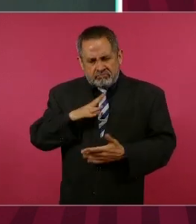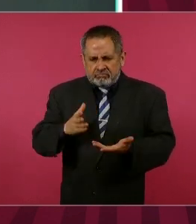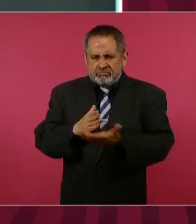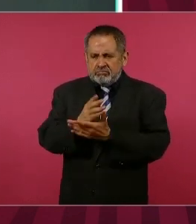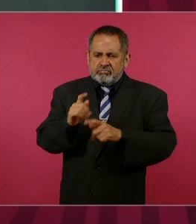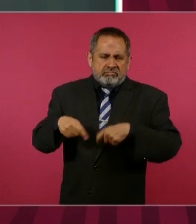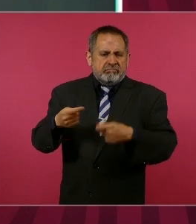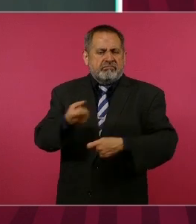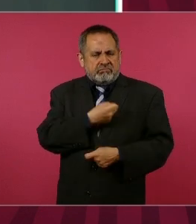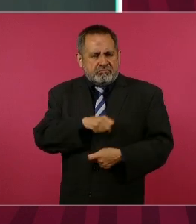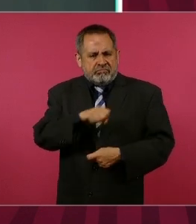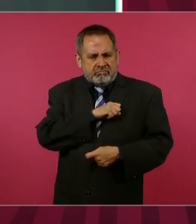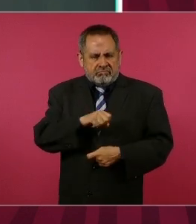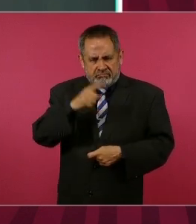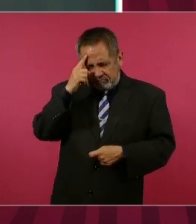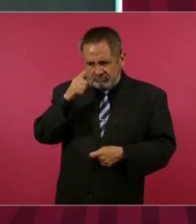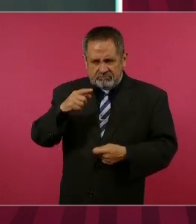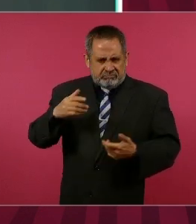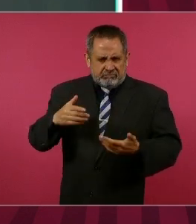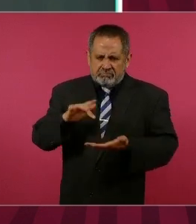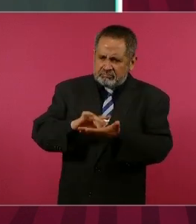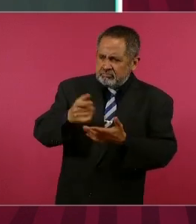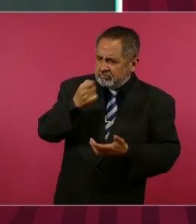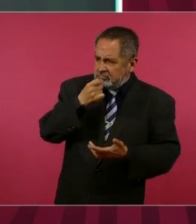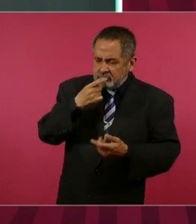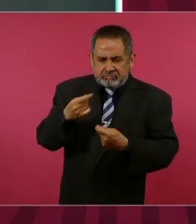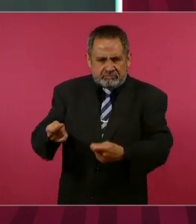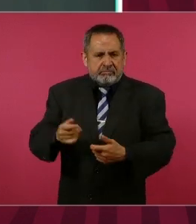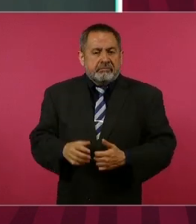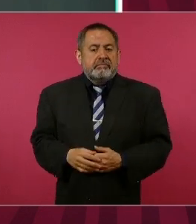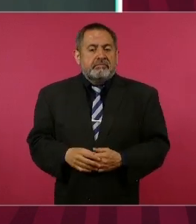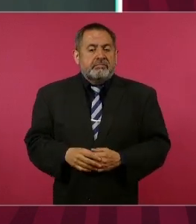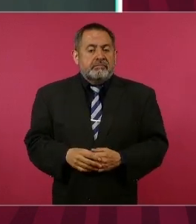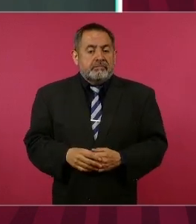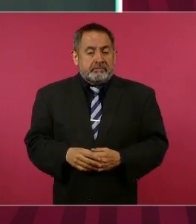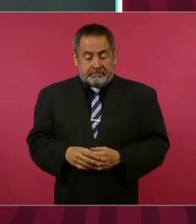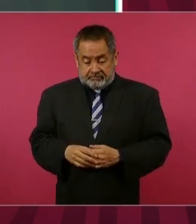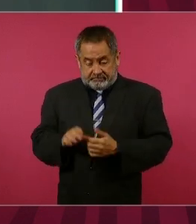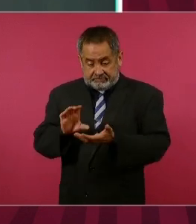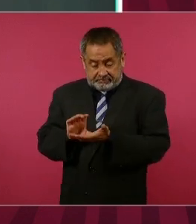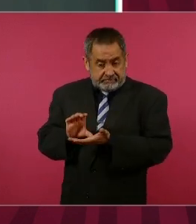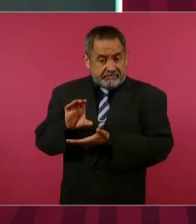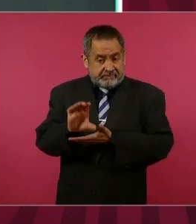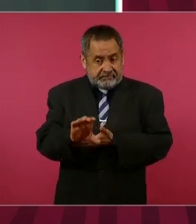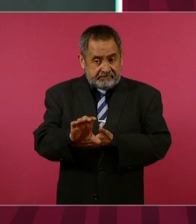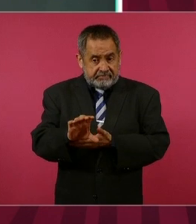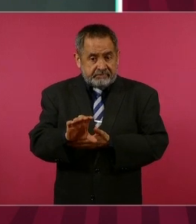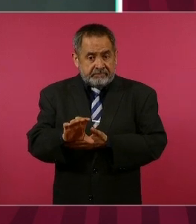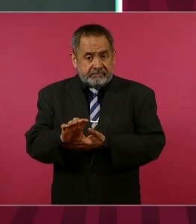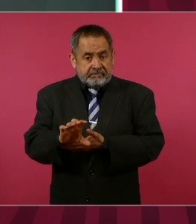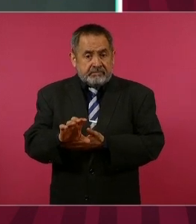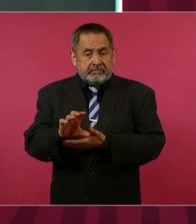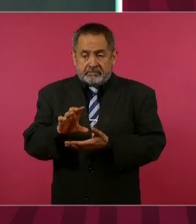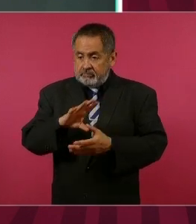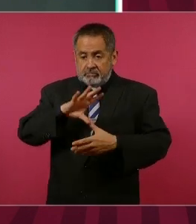acceso a la salud, a los medicamentos. Esta inversión que va a ejercer directamente